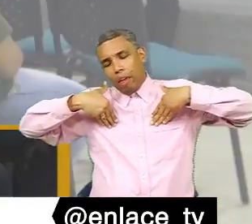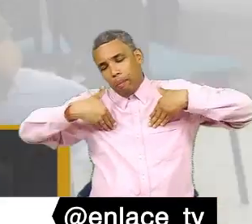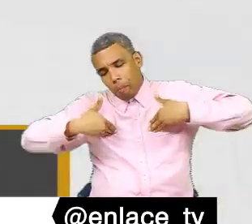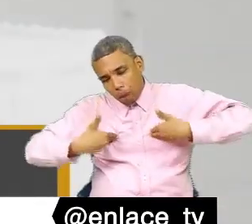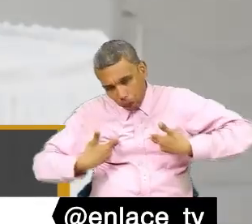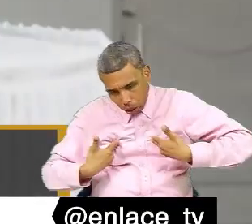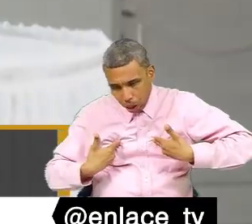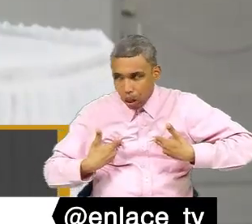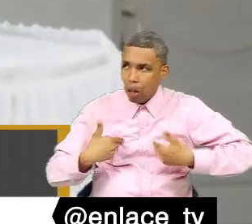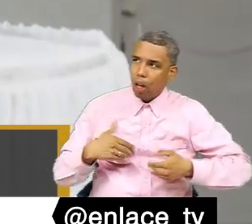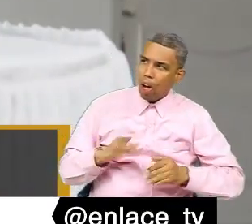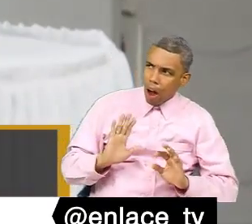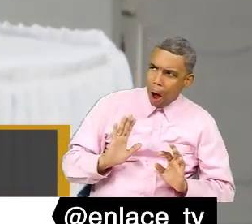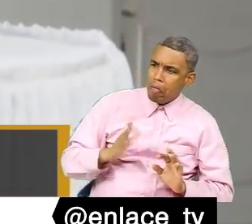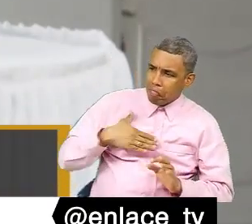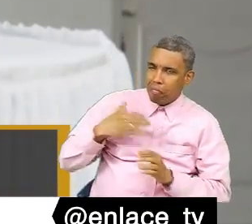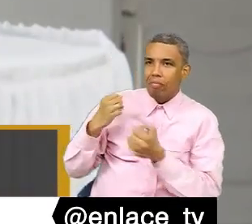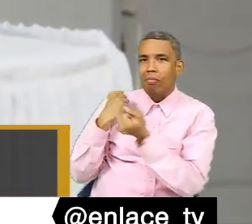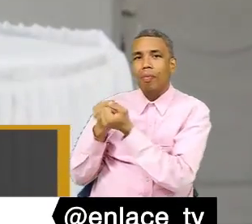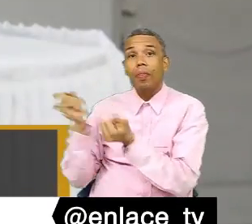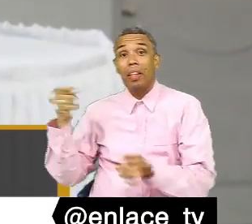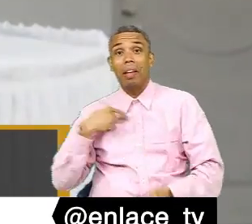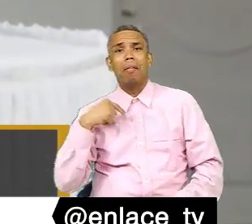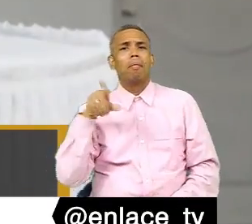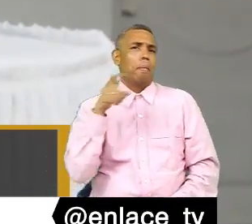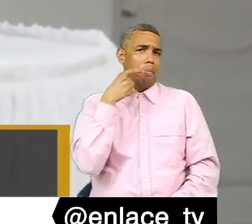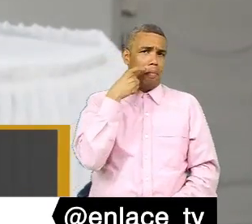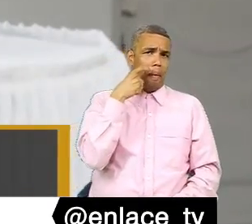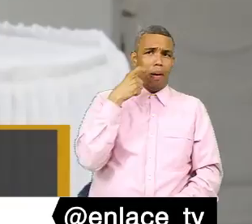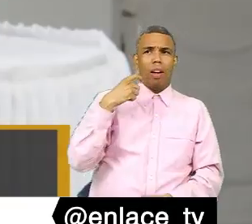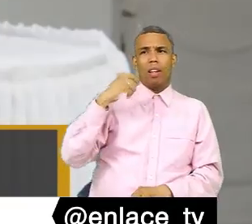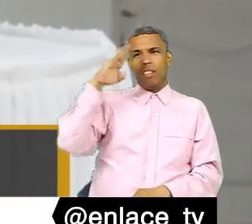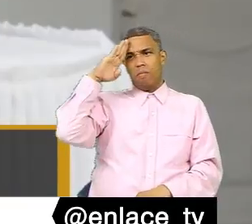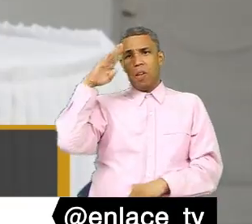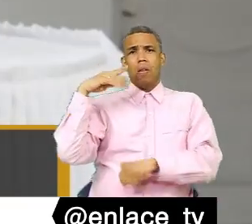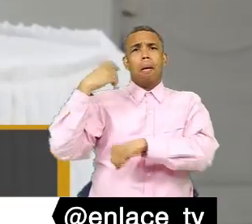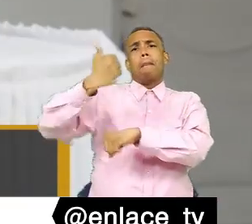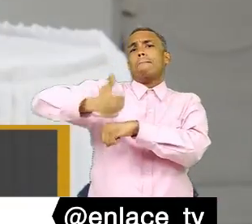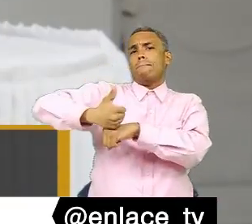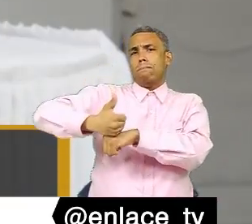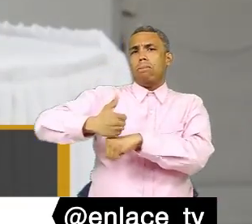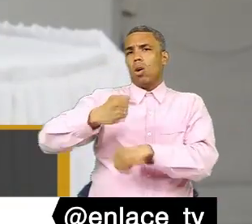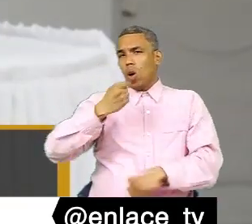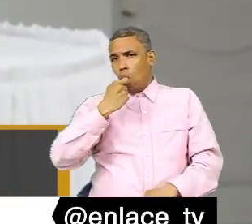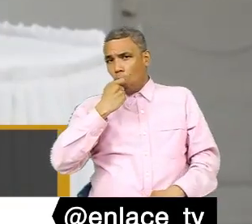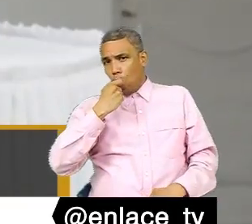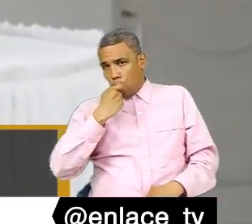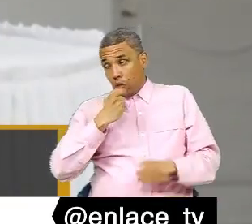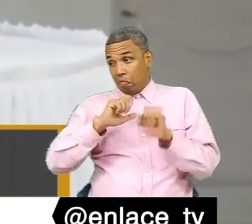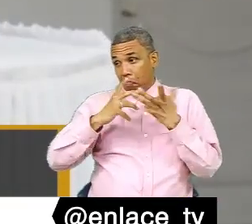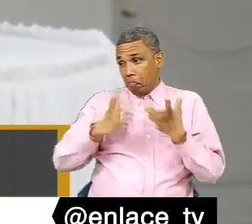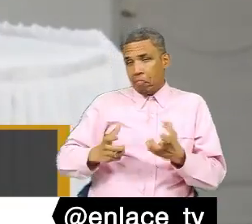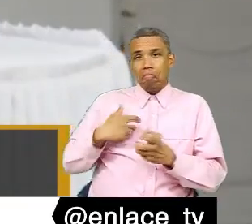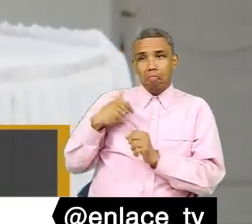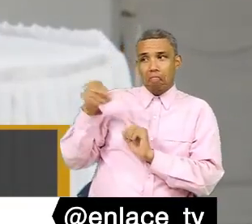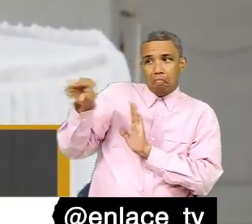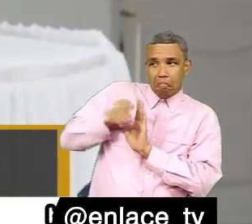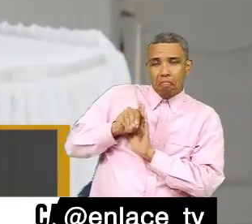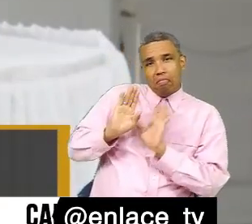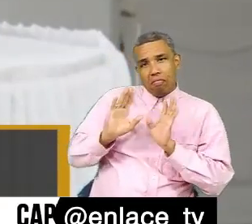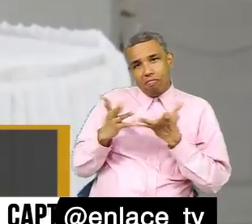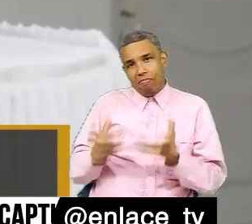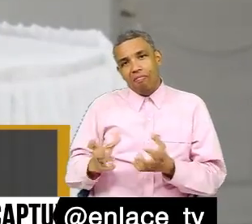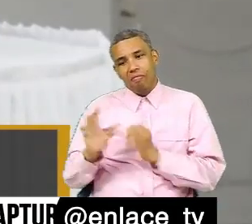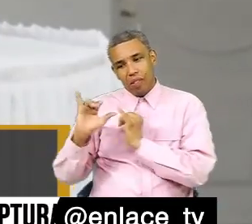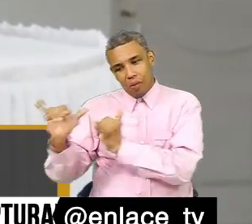mundo mejor. Porque mi papá es el director de tránsito y quiero ser un ejemplo a seguir a otros niños que tienen que